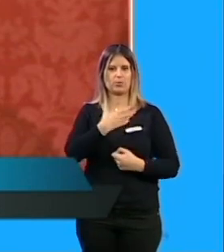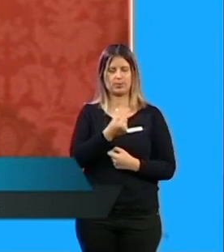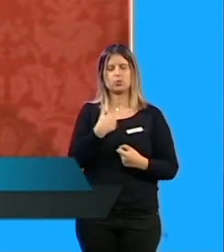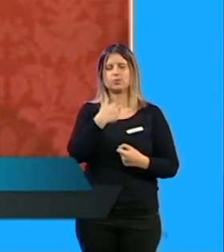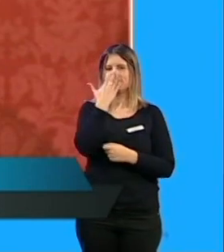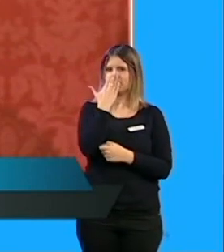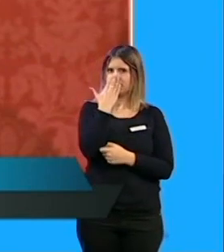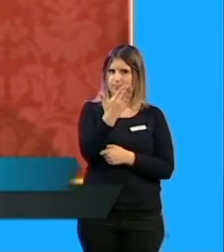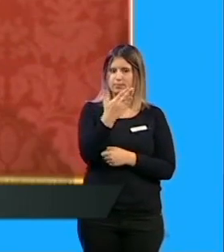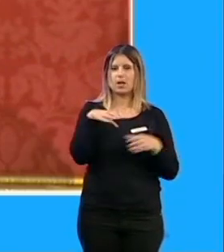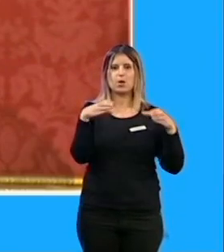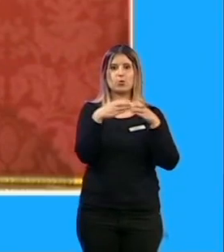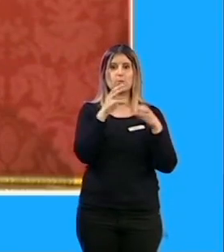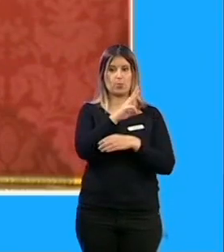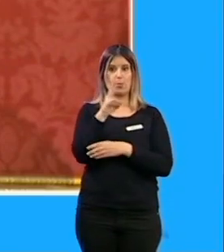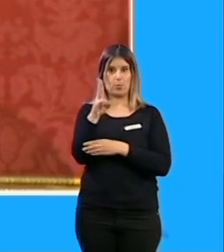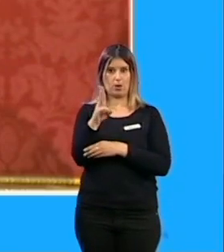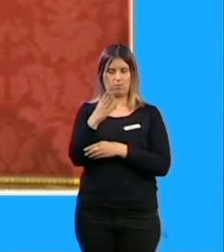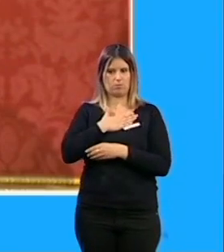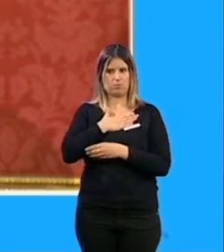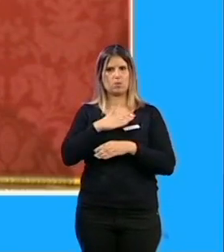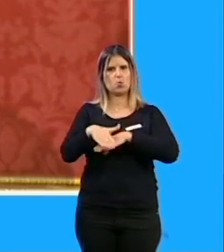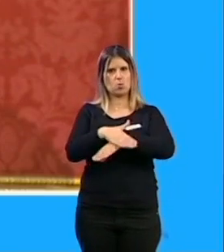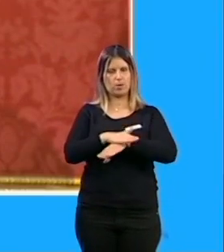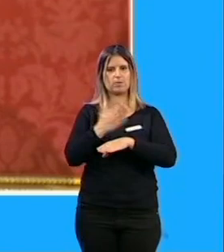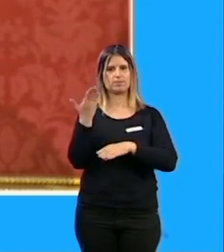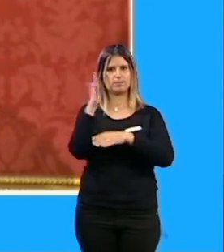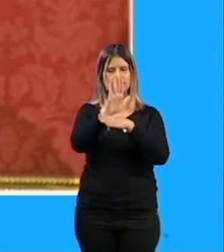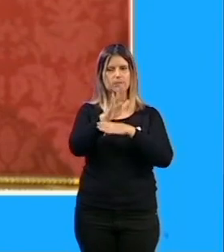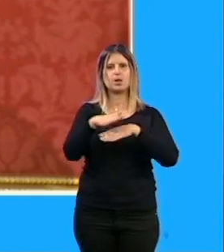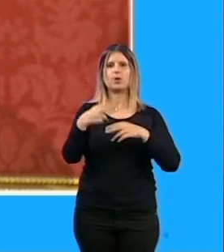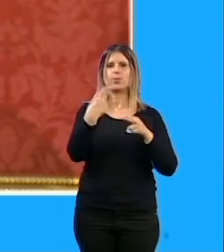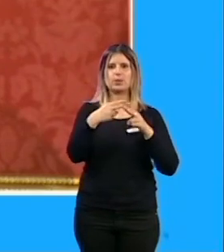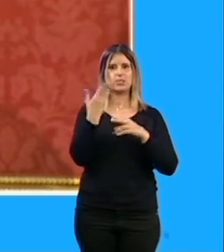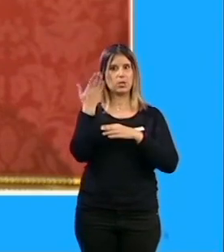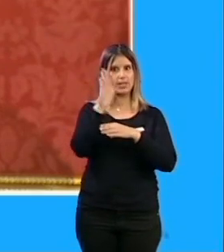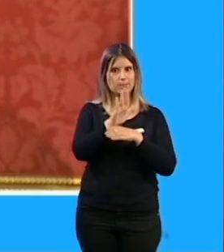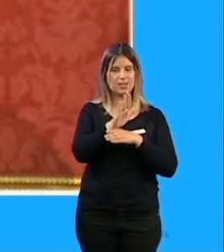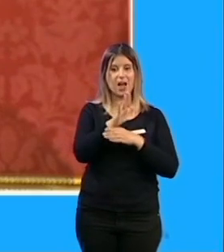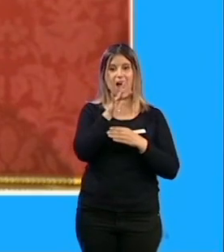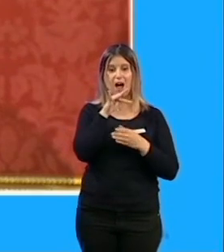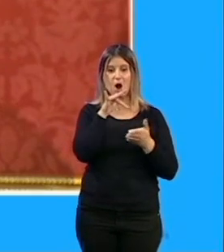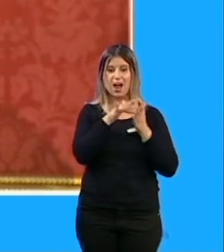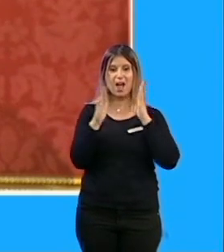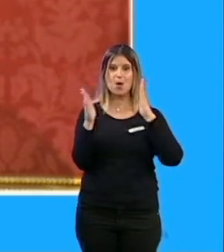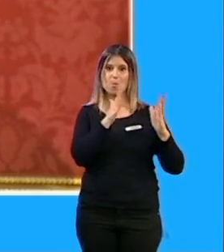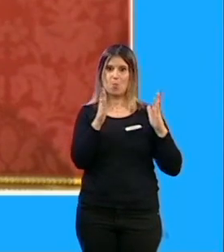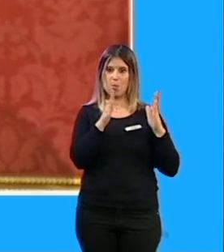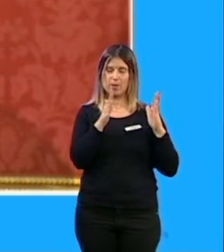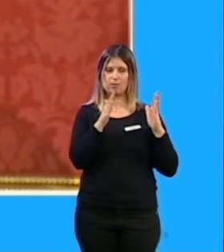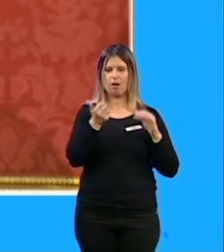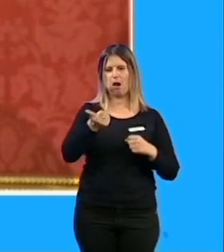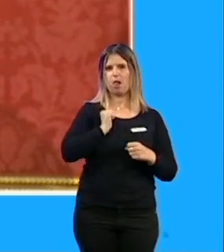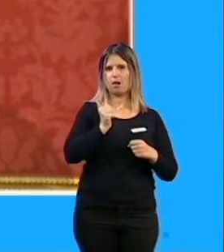sinceramente, desde el Partido Popular, desde el gobierno que represento, desde el partido que represento, no es el momento de sacar